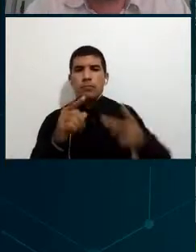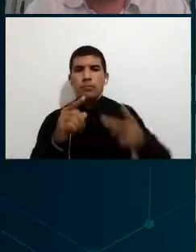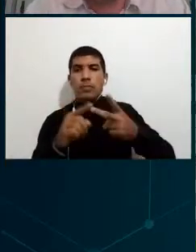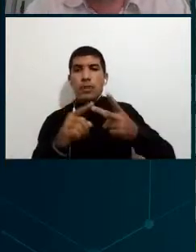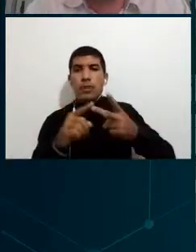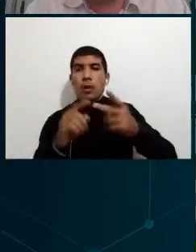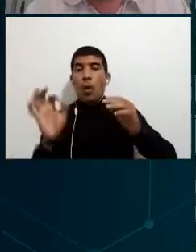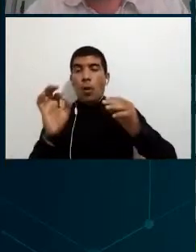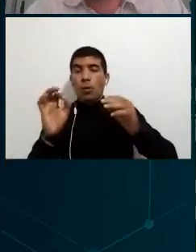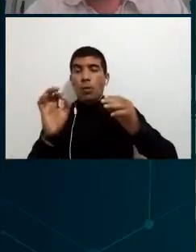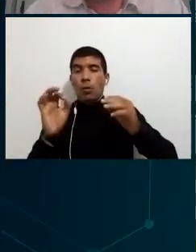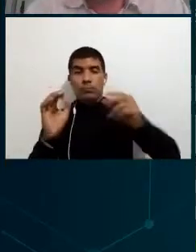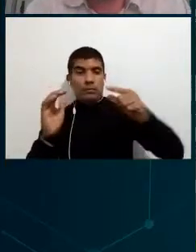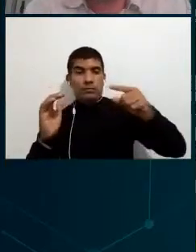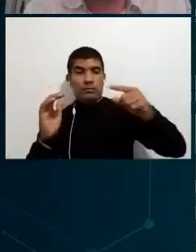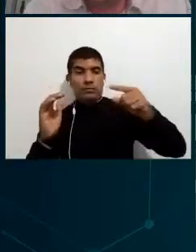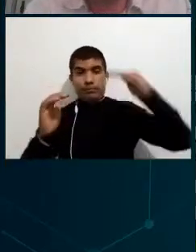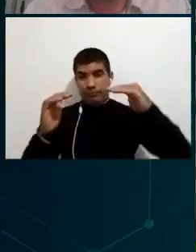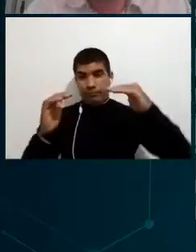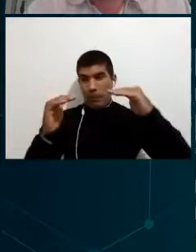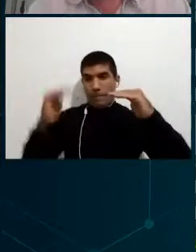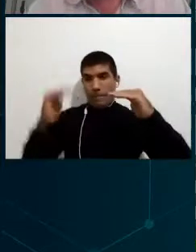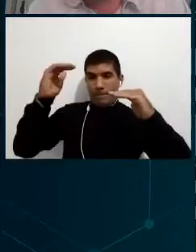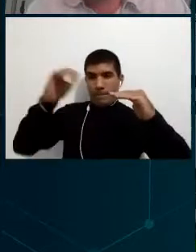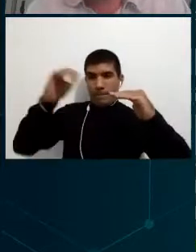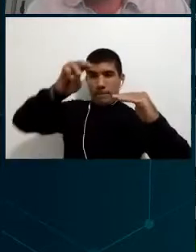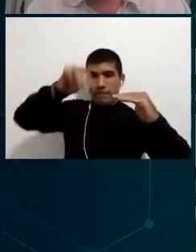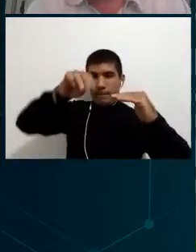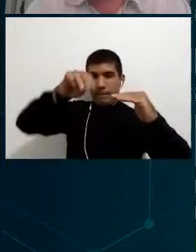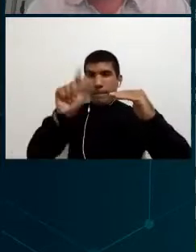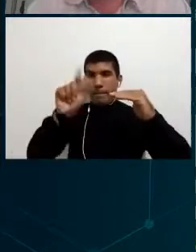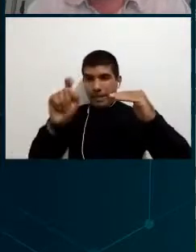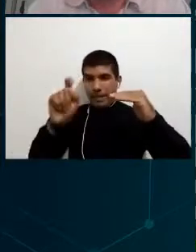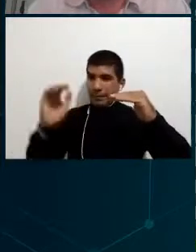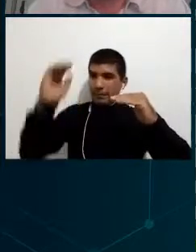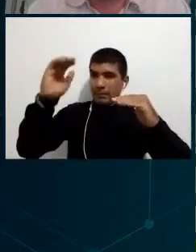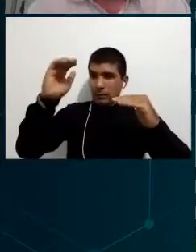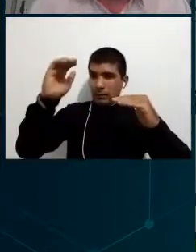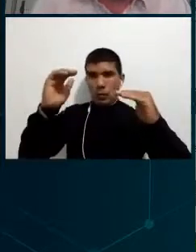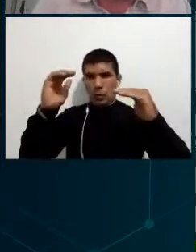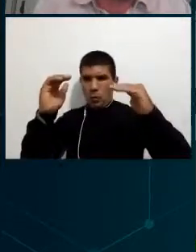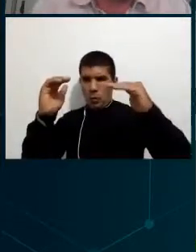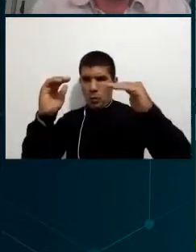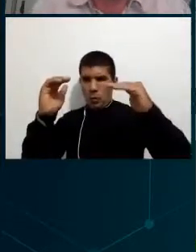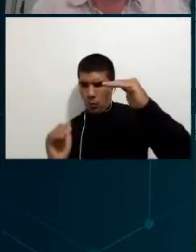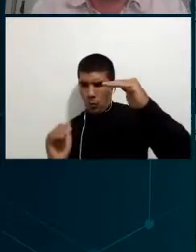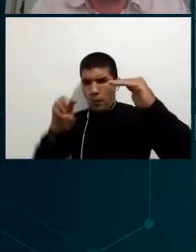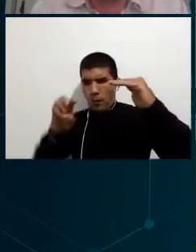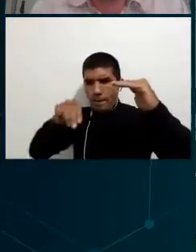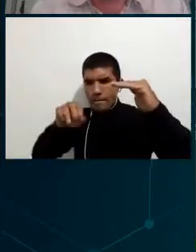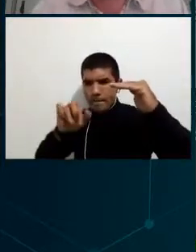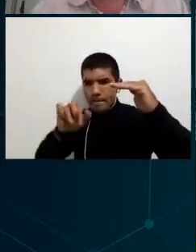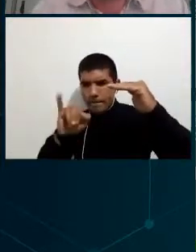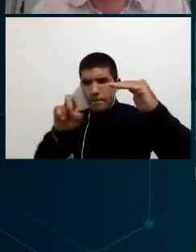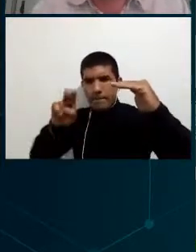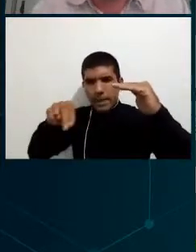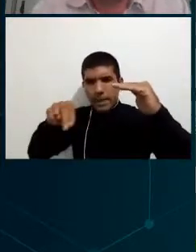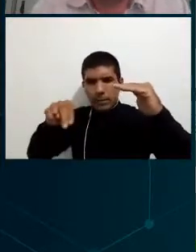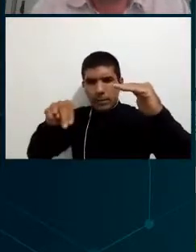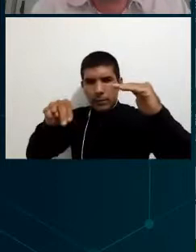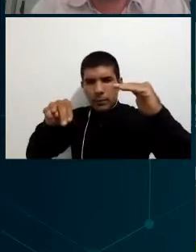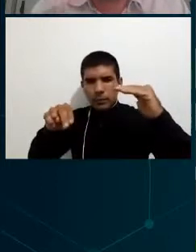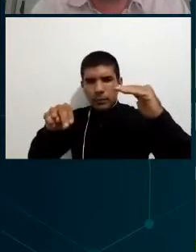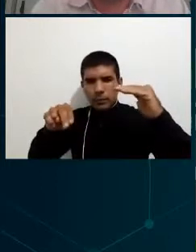de restauración del canal ante una pérdida del mismo sea máximo de 5 milisegundos. Entonces, estos parámetros asociados